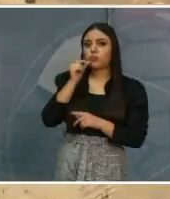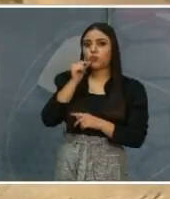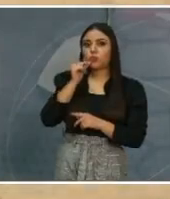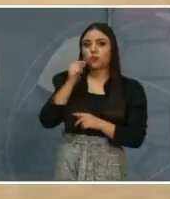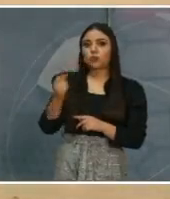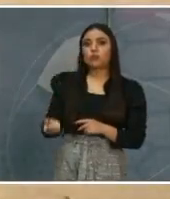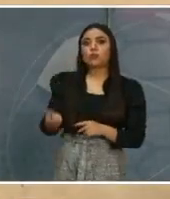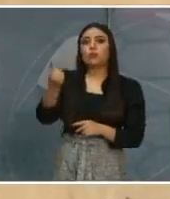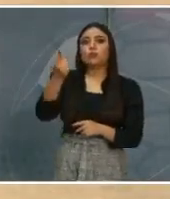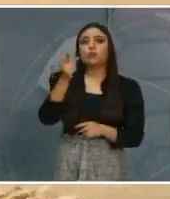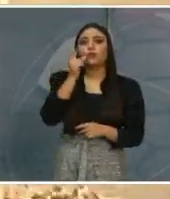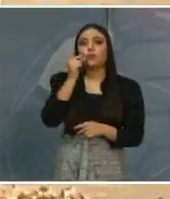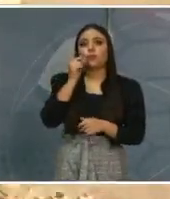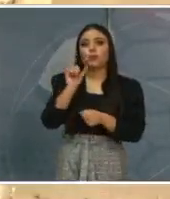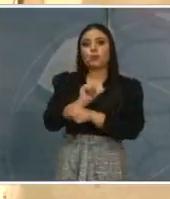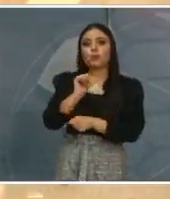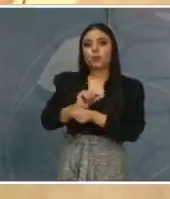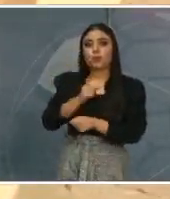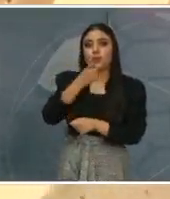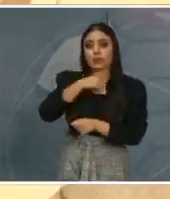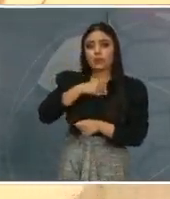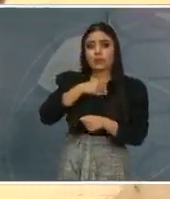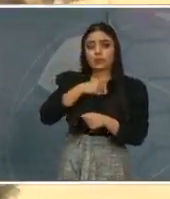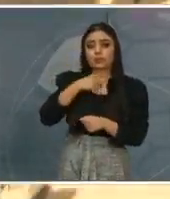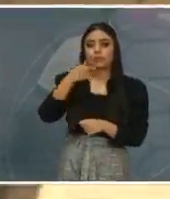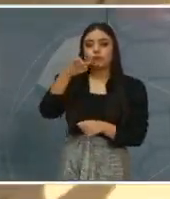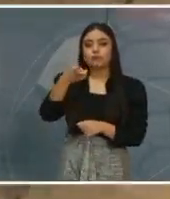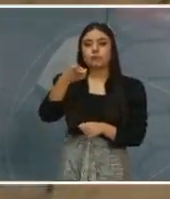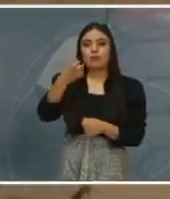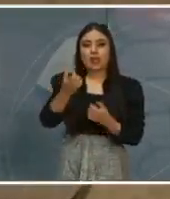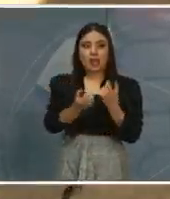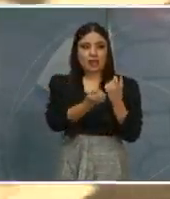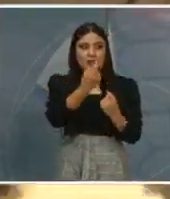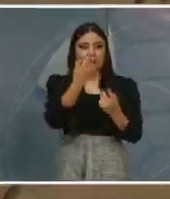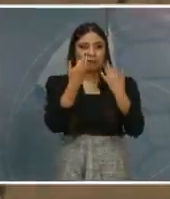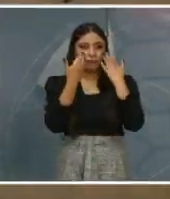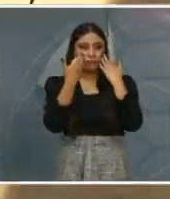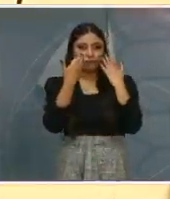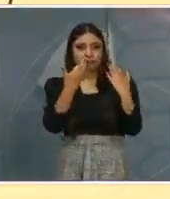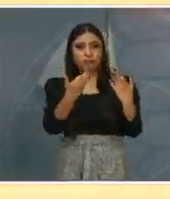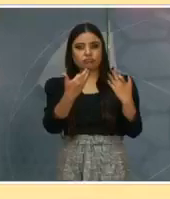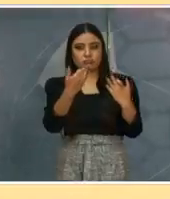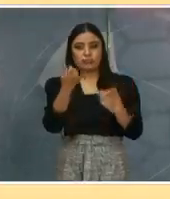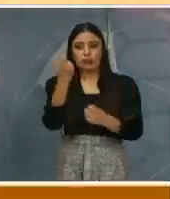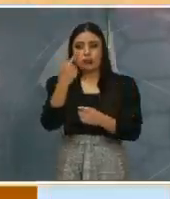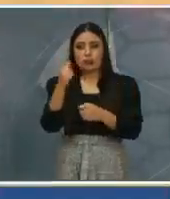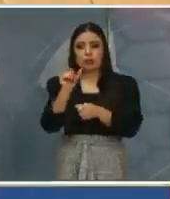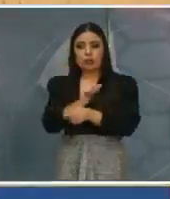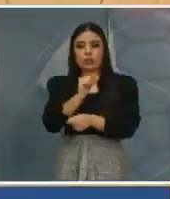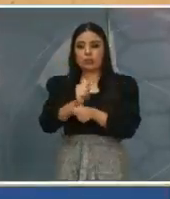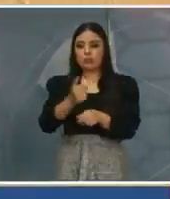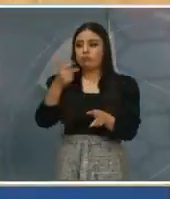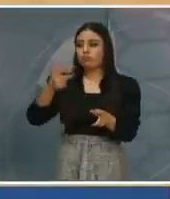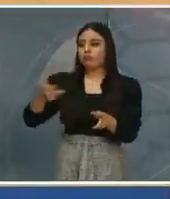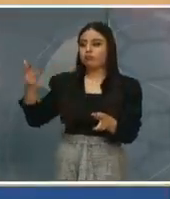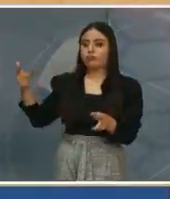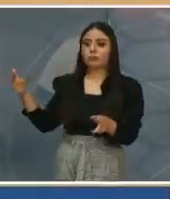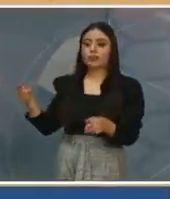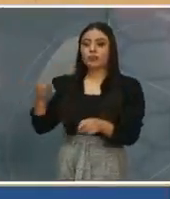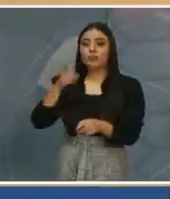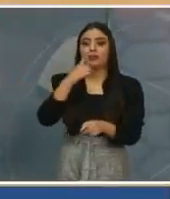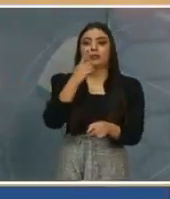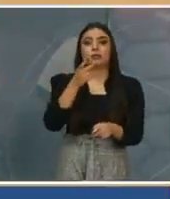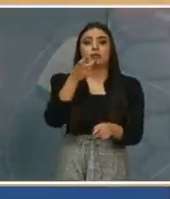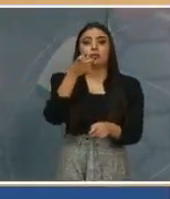vialidad nos comenta que, de acuerdo a los testigos y a los mismos conductores que se vieron involucrados, nos informan que este accidente se da